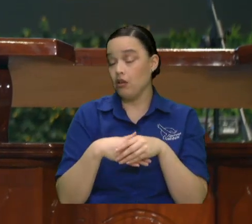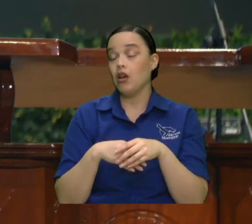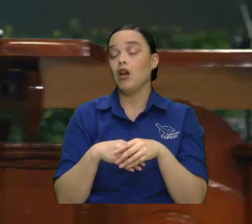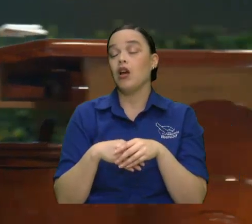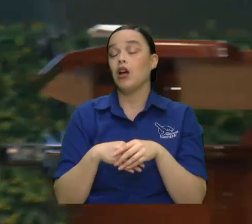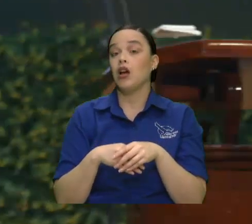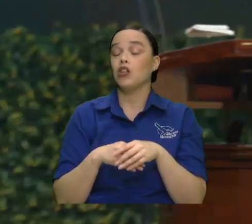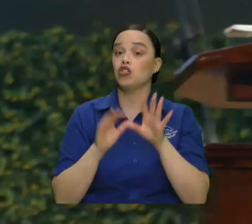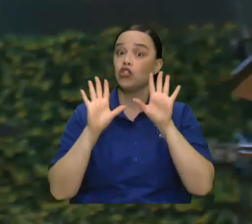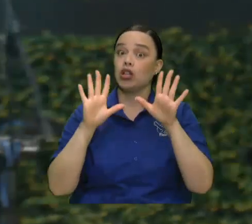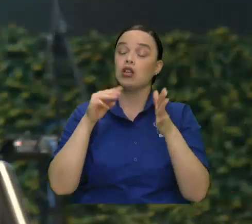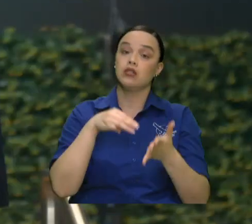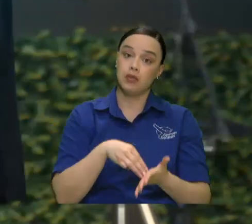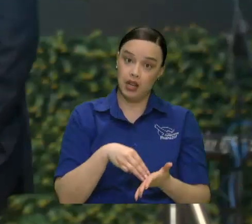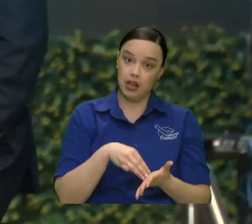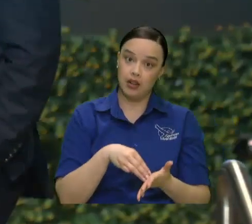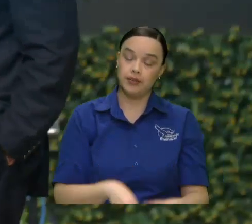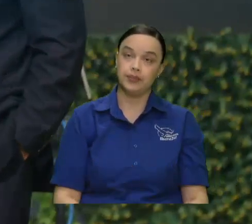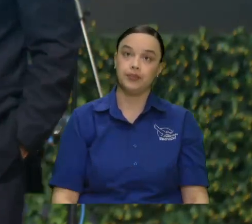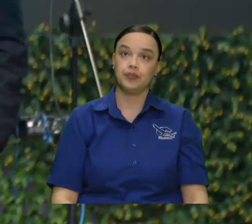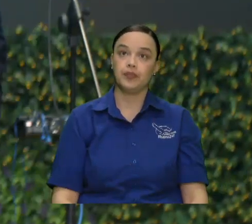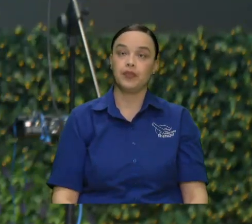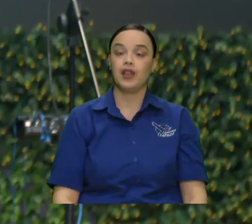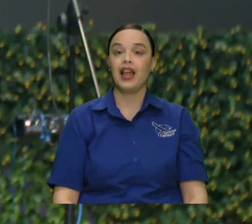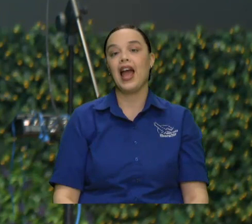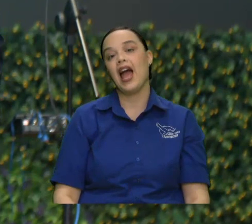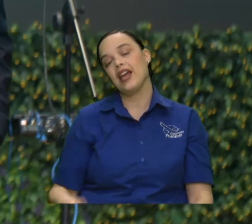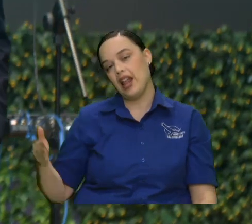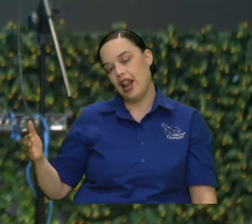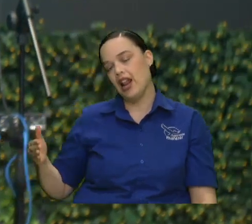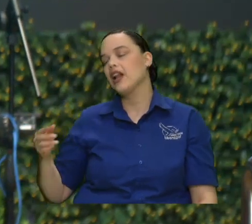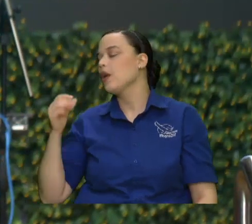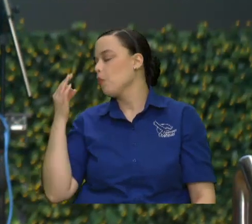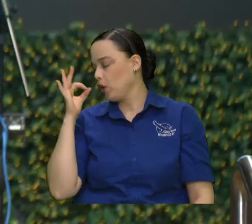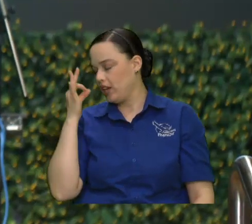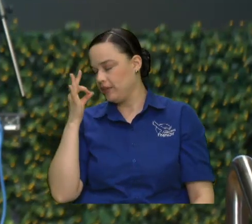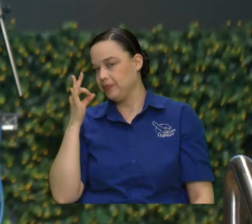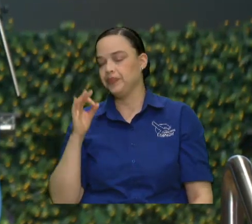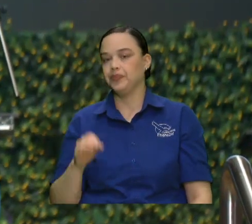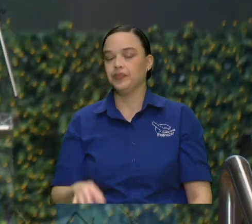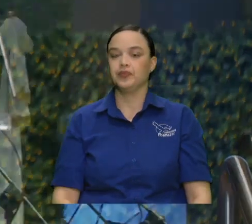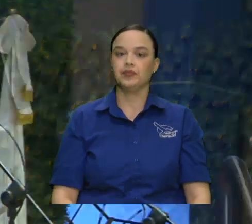decirle esto aquí está la hermana y ella